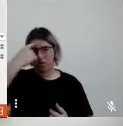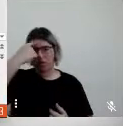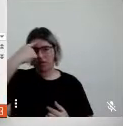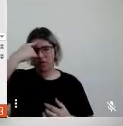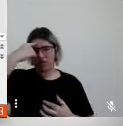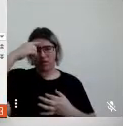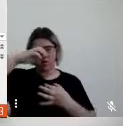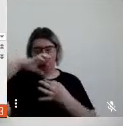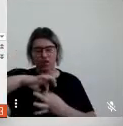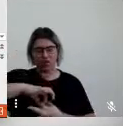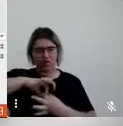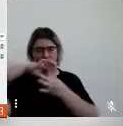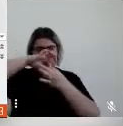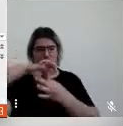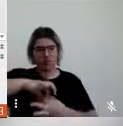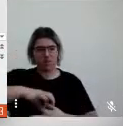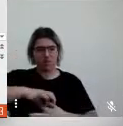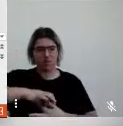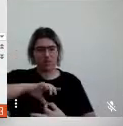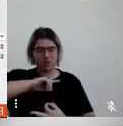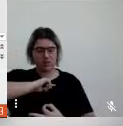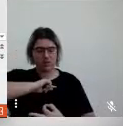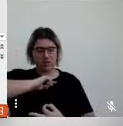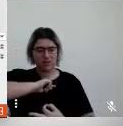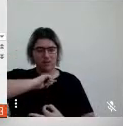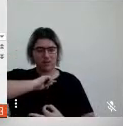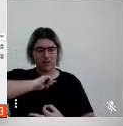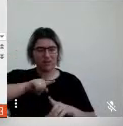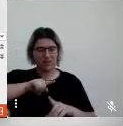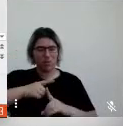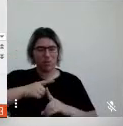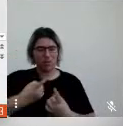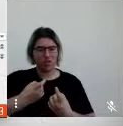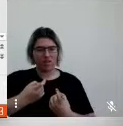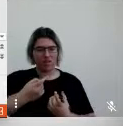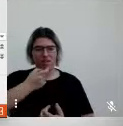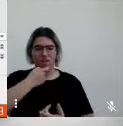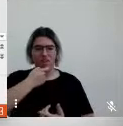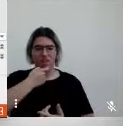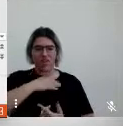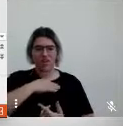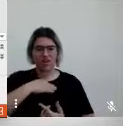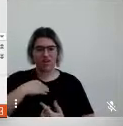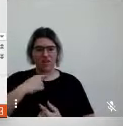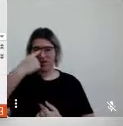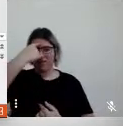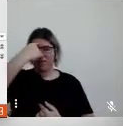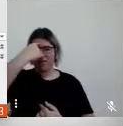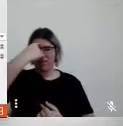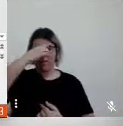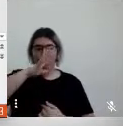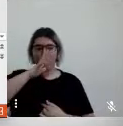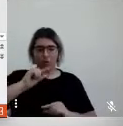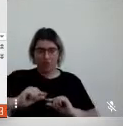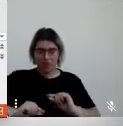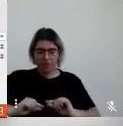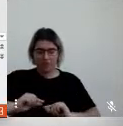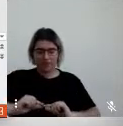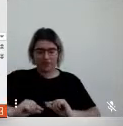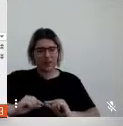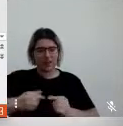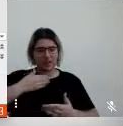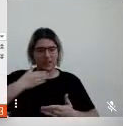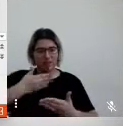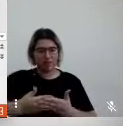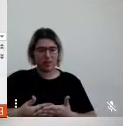de sensación y nos van a decir lo que queremos comer. Sin embargo, esas bacterias, que por ejemplo, hay personas